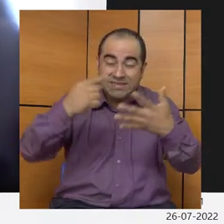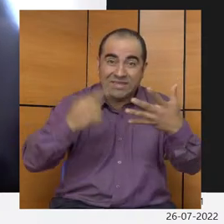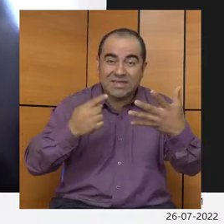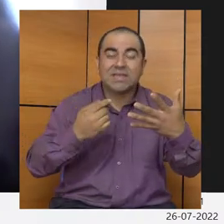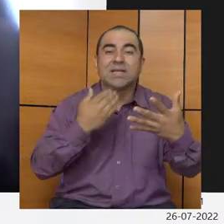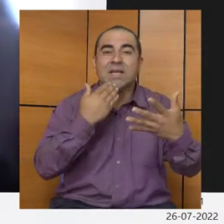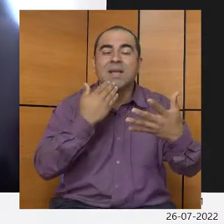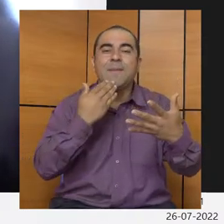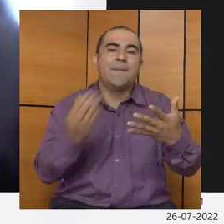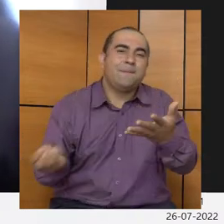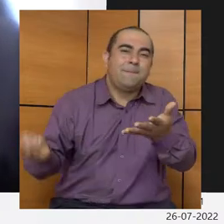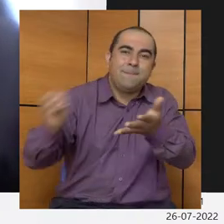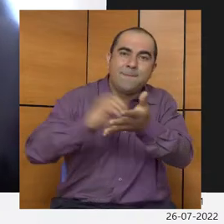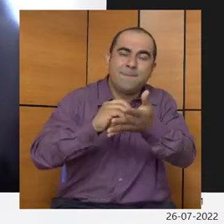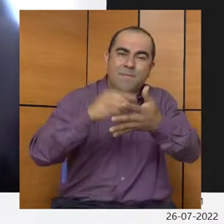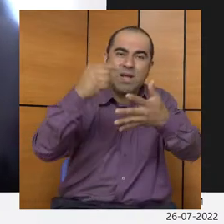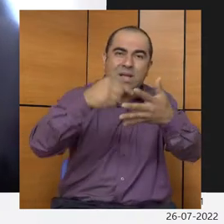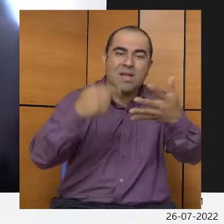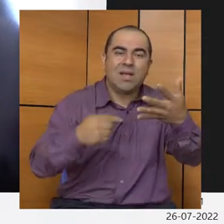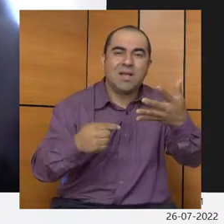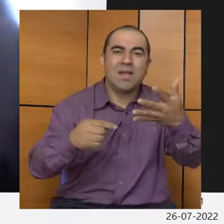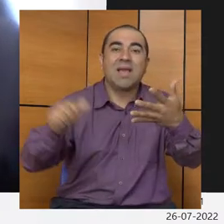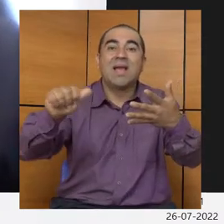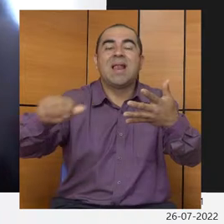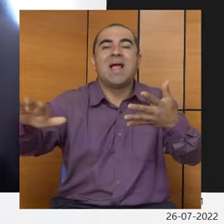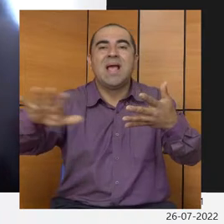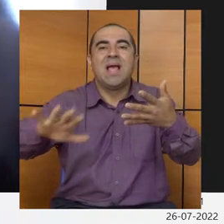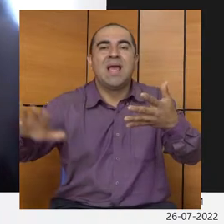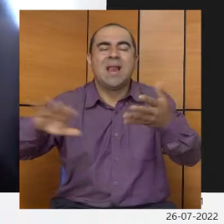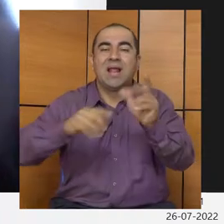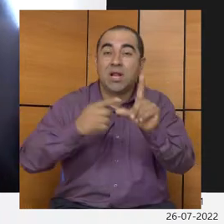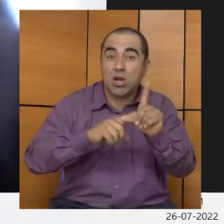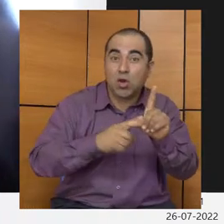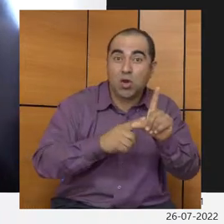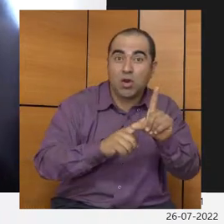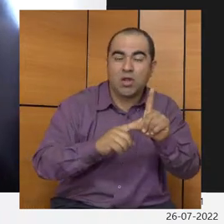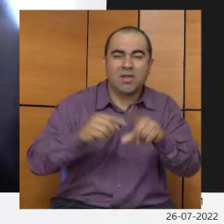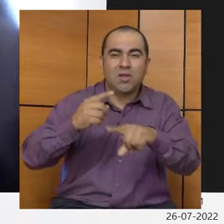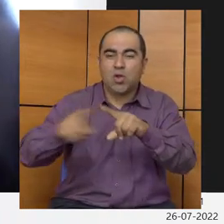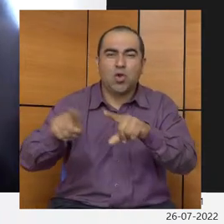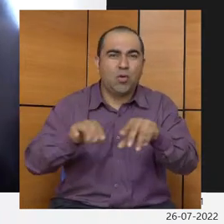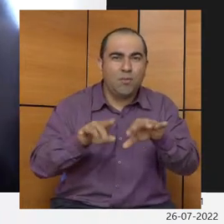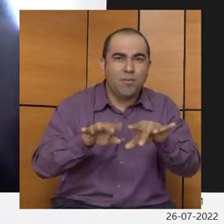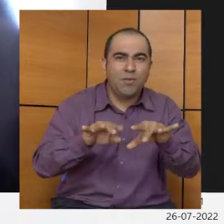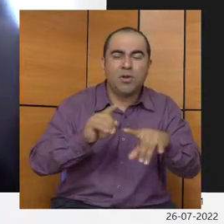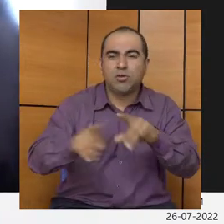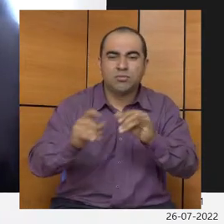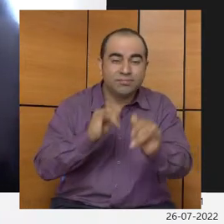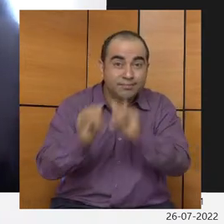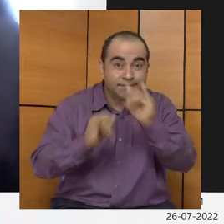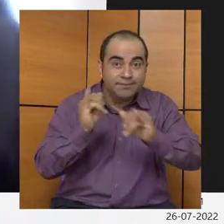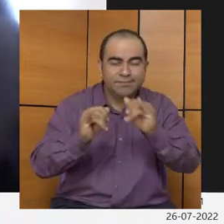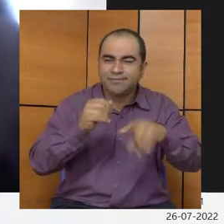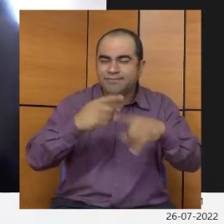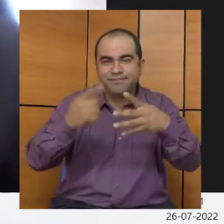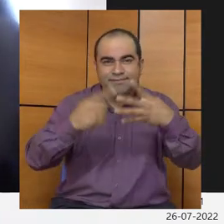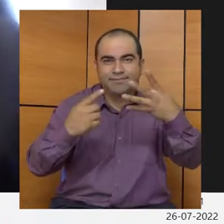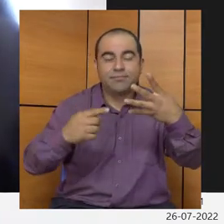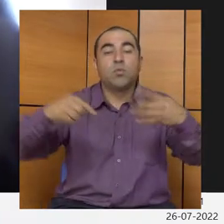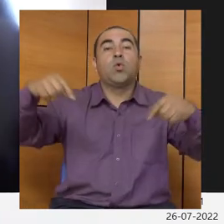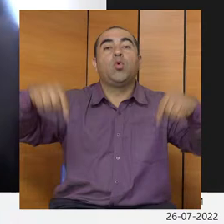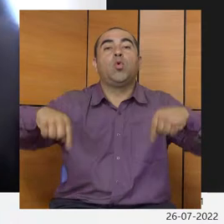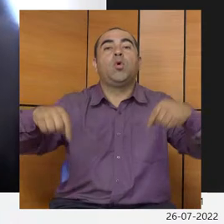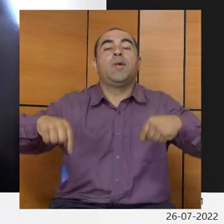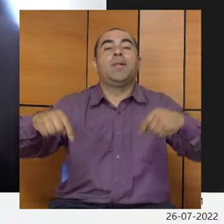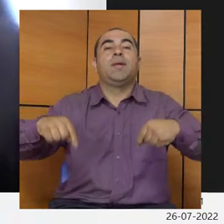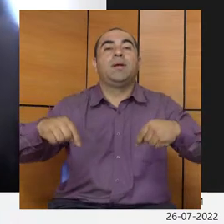también incorpora el área de tecnología, lo que es hoy día ciencia de la computación e informática. Y hoy día esto